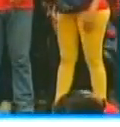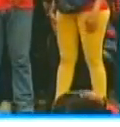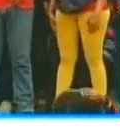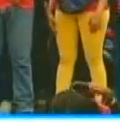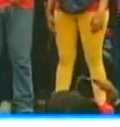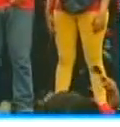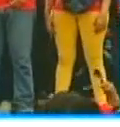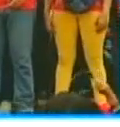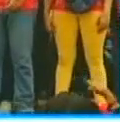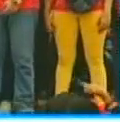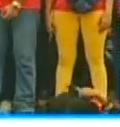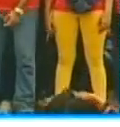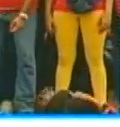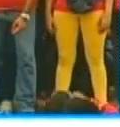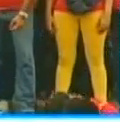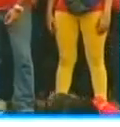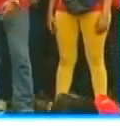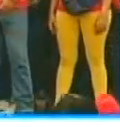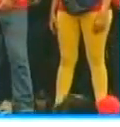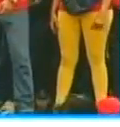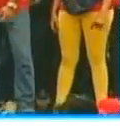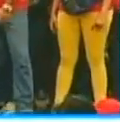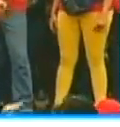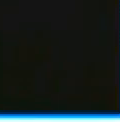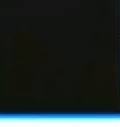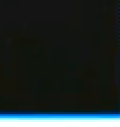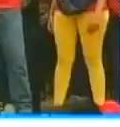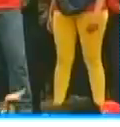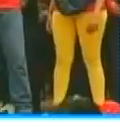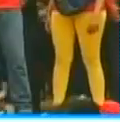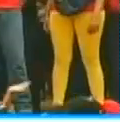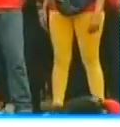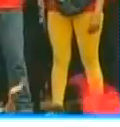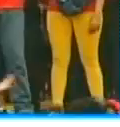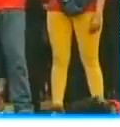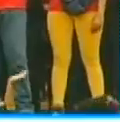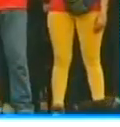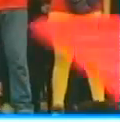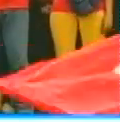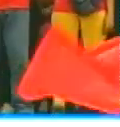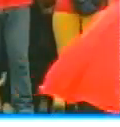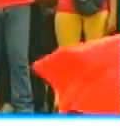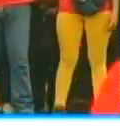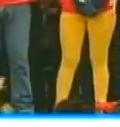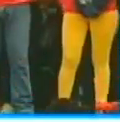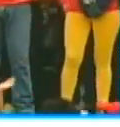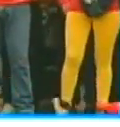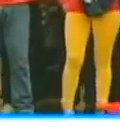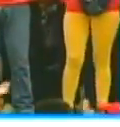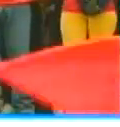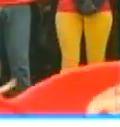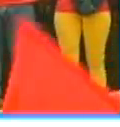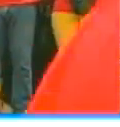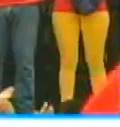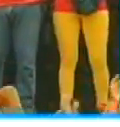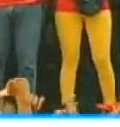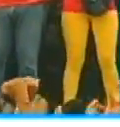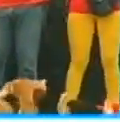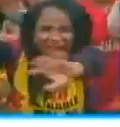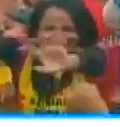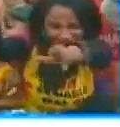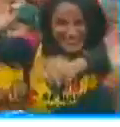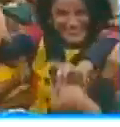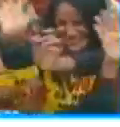a ver. Allá está el compañero Eduardo Piñate, compañero Orlando Zambrana,